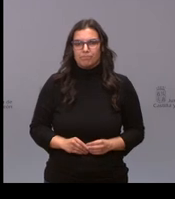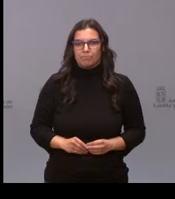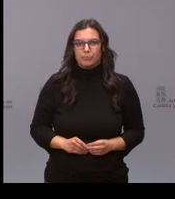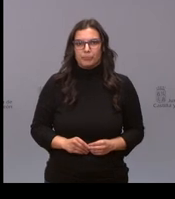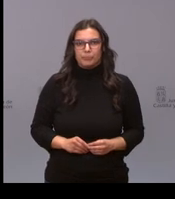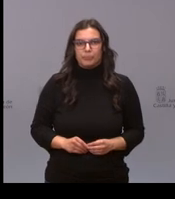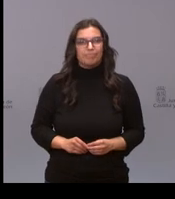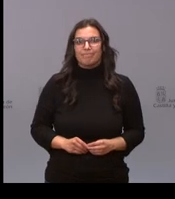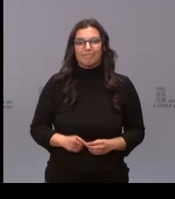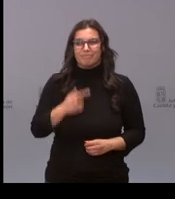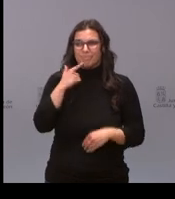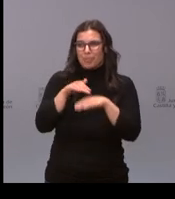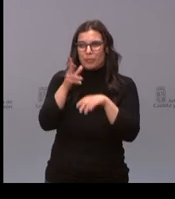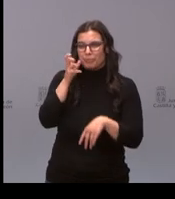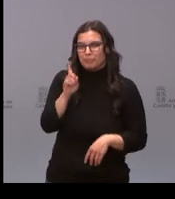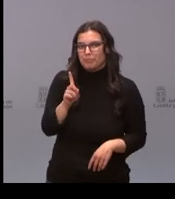Es que no he...